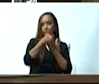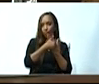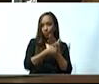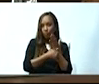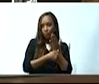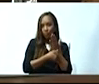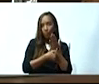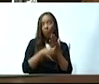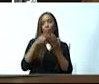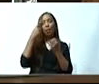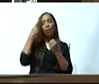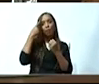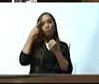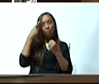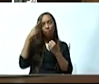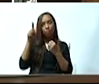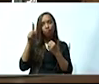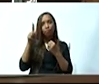Punta Catalina